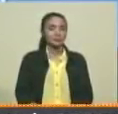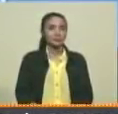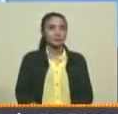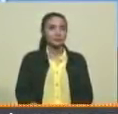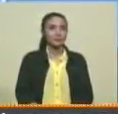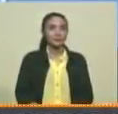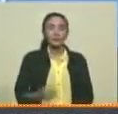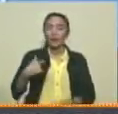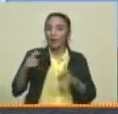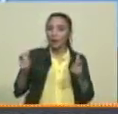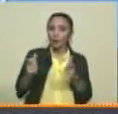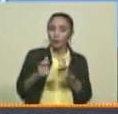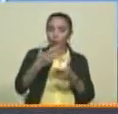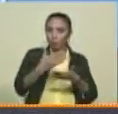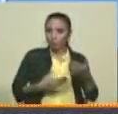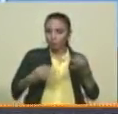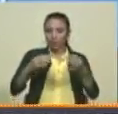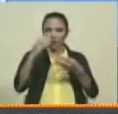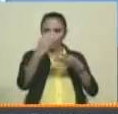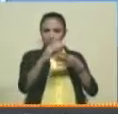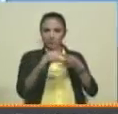una reunión de estas características.